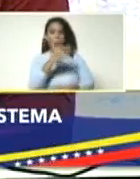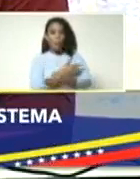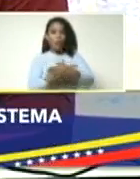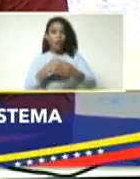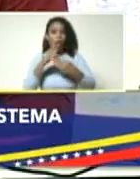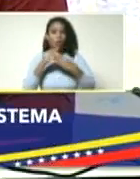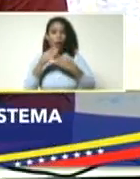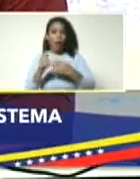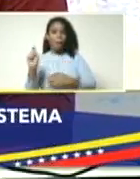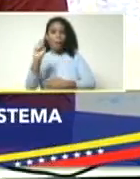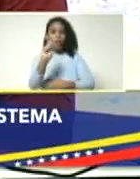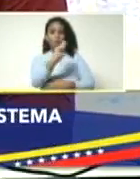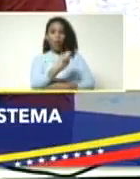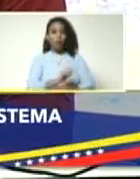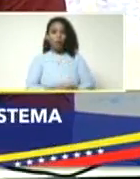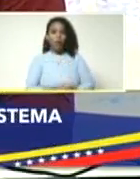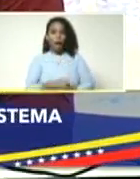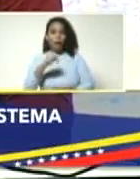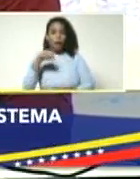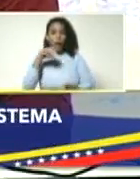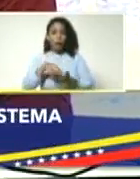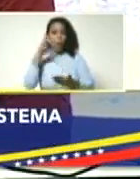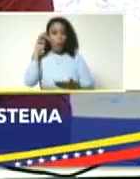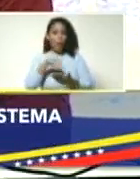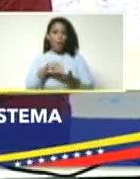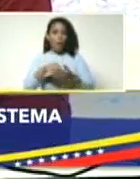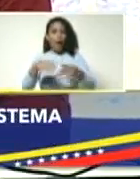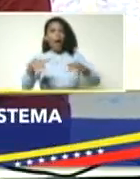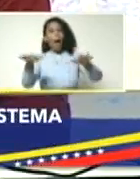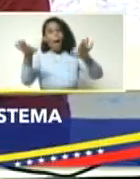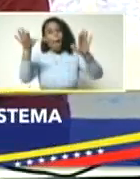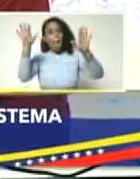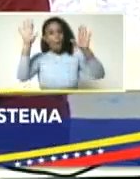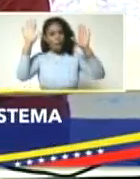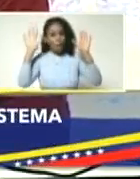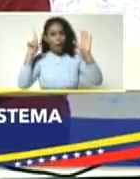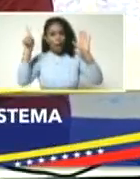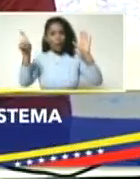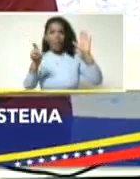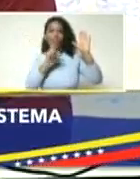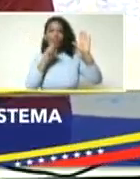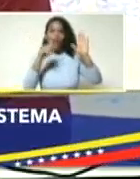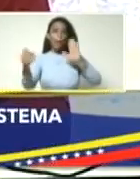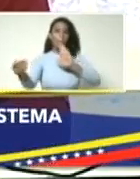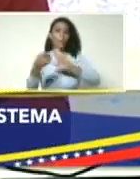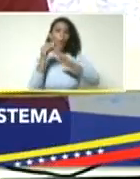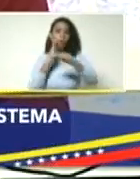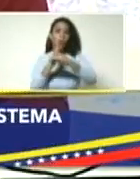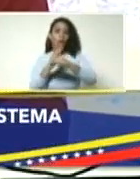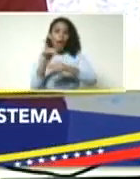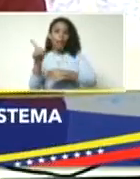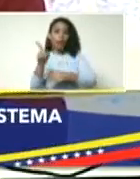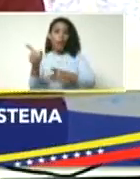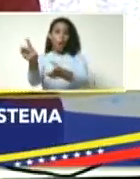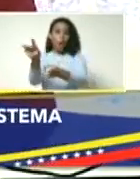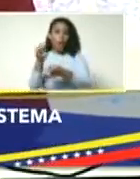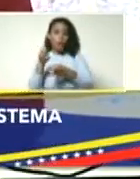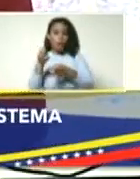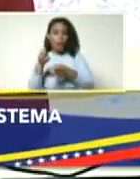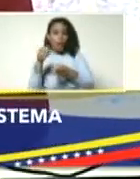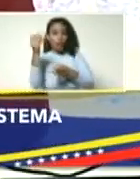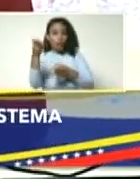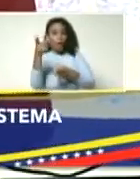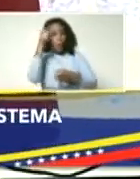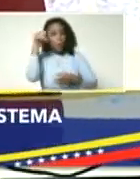dólares mensuales a Miranda. A pesar de esa dificultad en los ingresos, usted y el